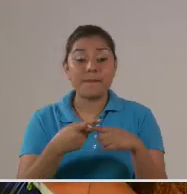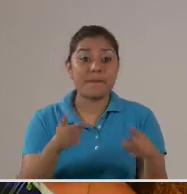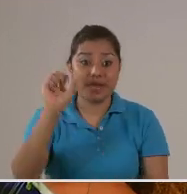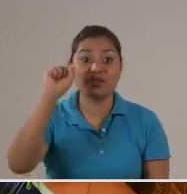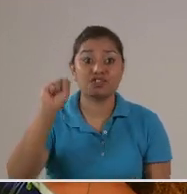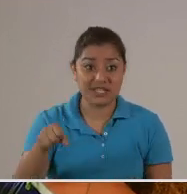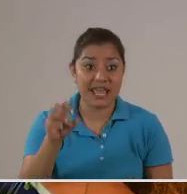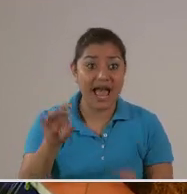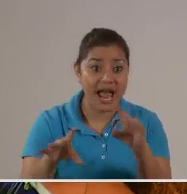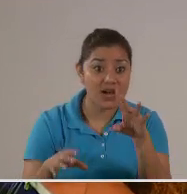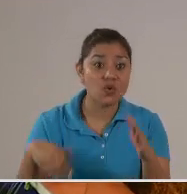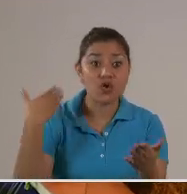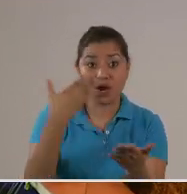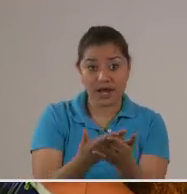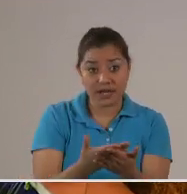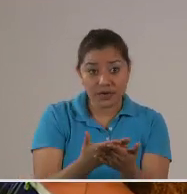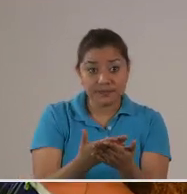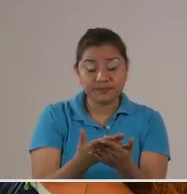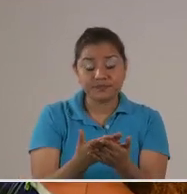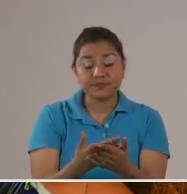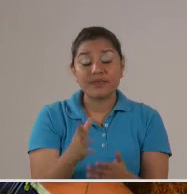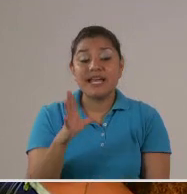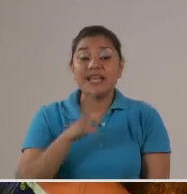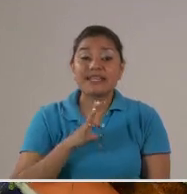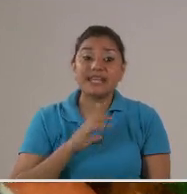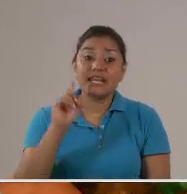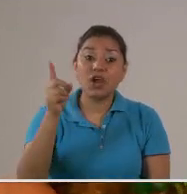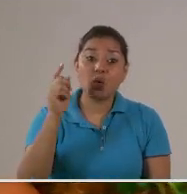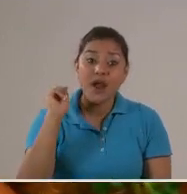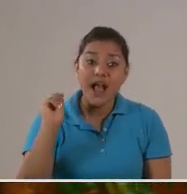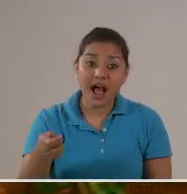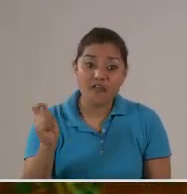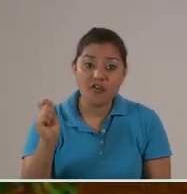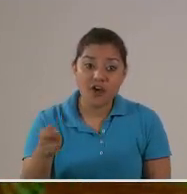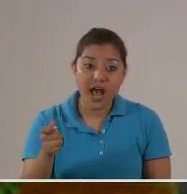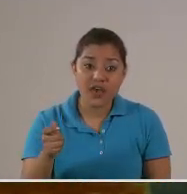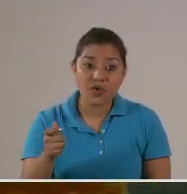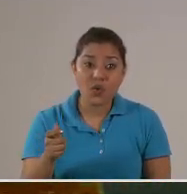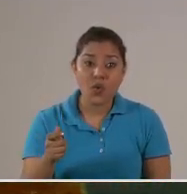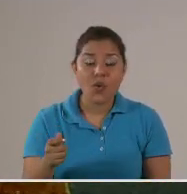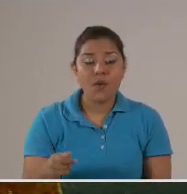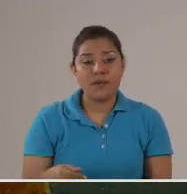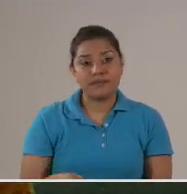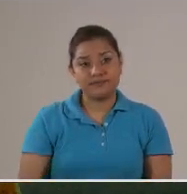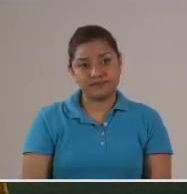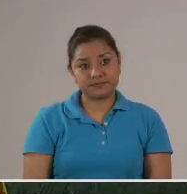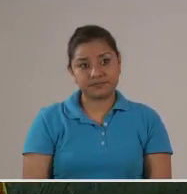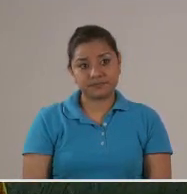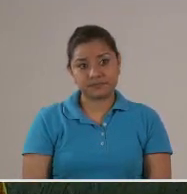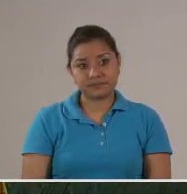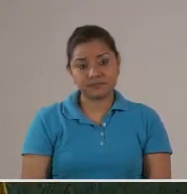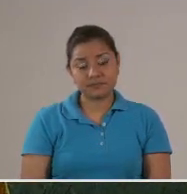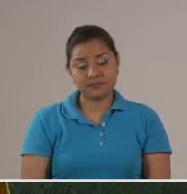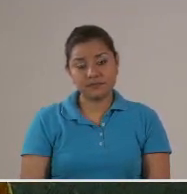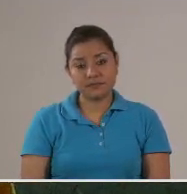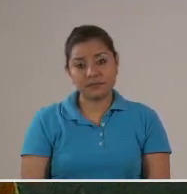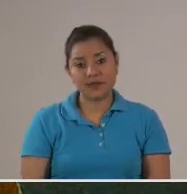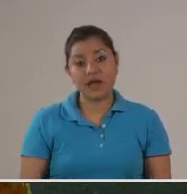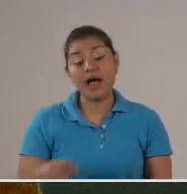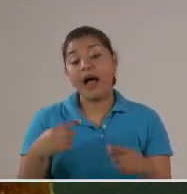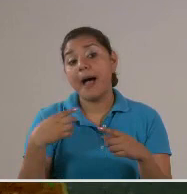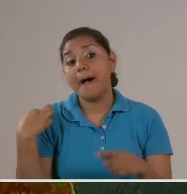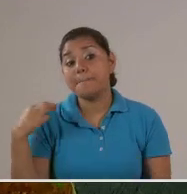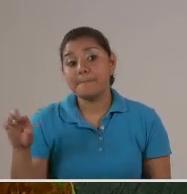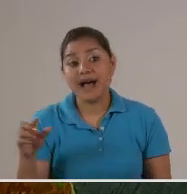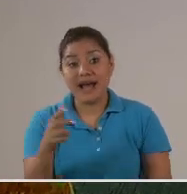abogado tenemos para practicar un aborto de pecado estoy hablando en sentido desde luego